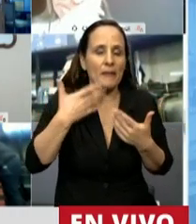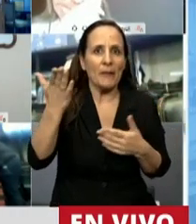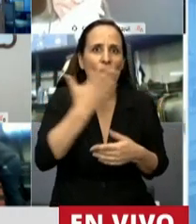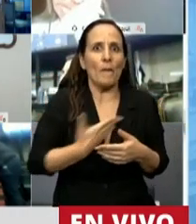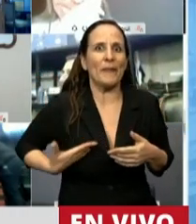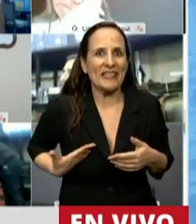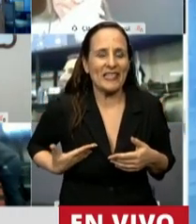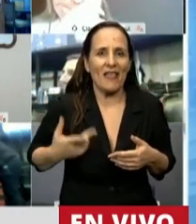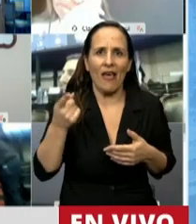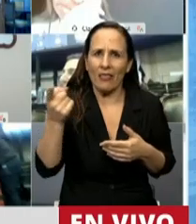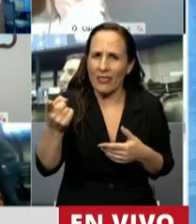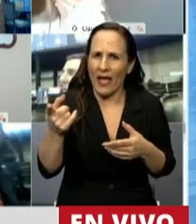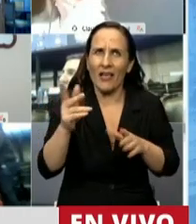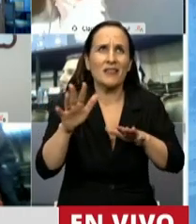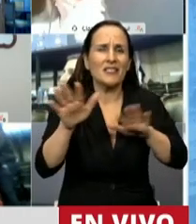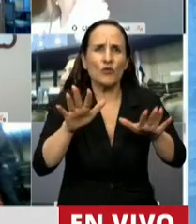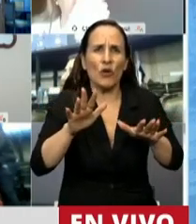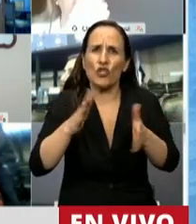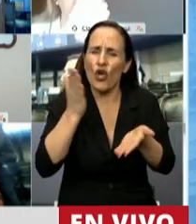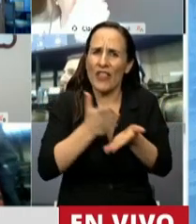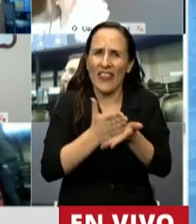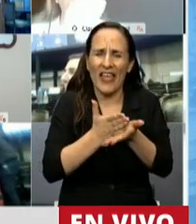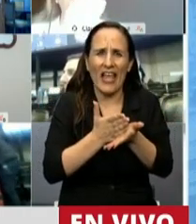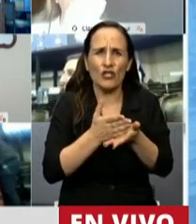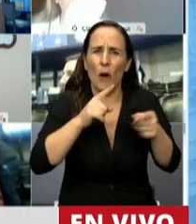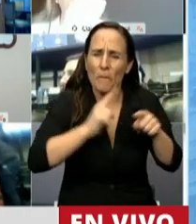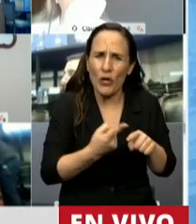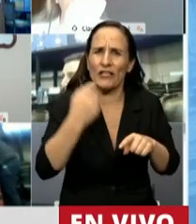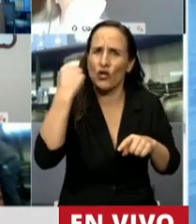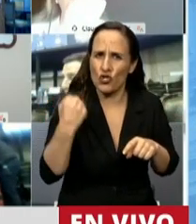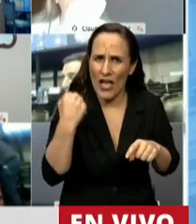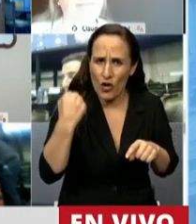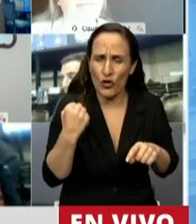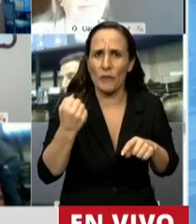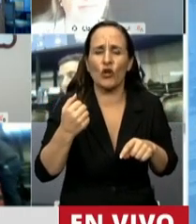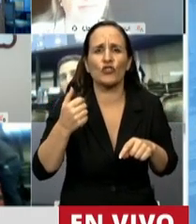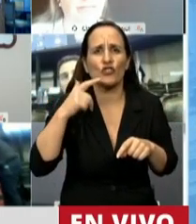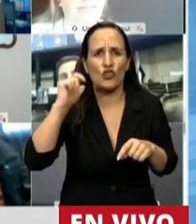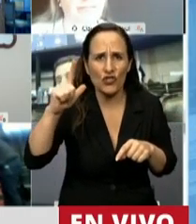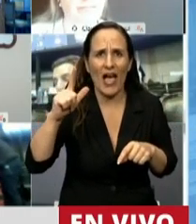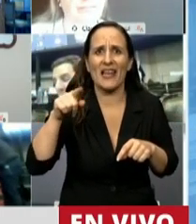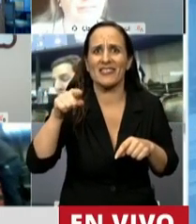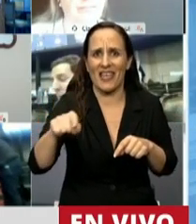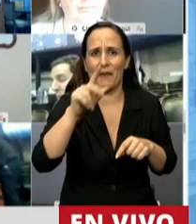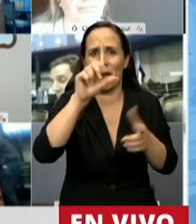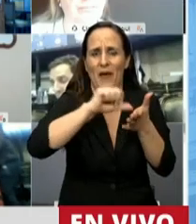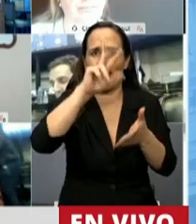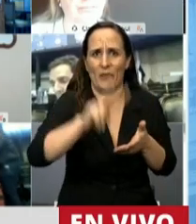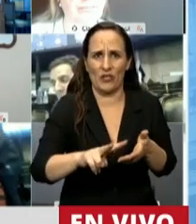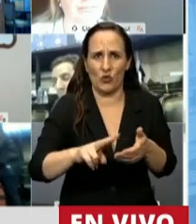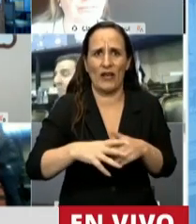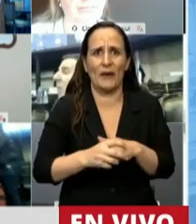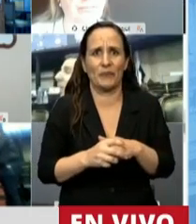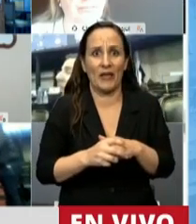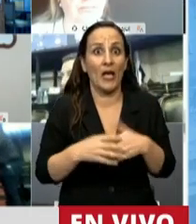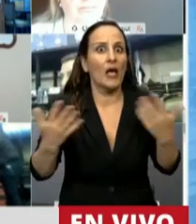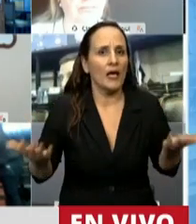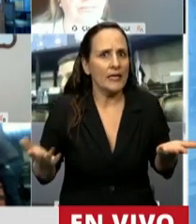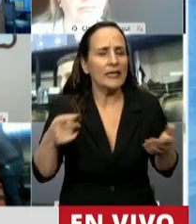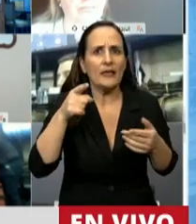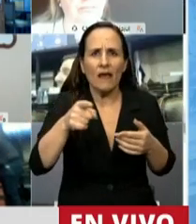la flagrante violación de los derechos políticos, económicos y sociales en la República Hermana de Venezuela. Y tampoco se